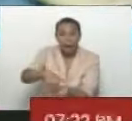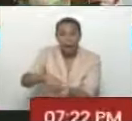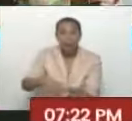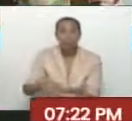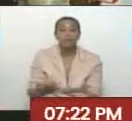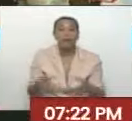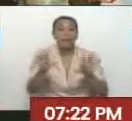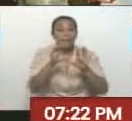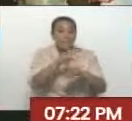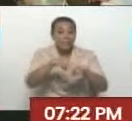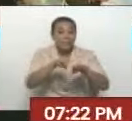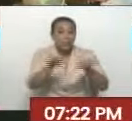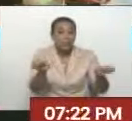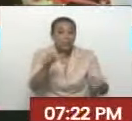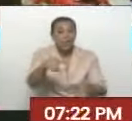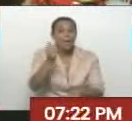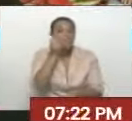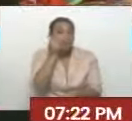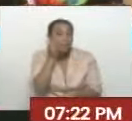mayor.